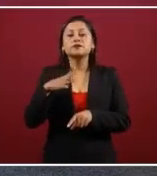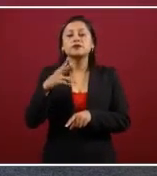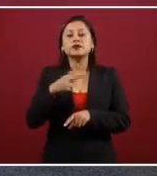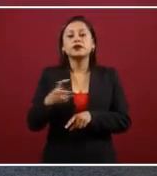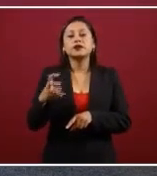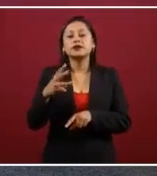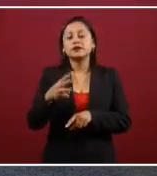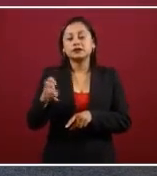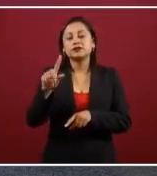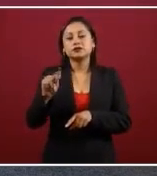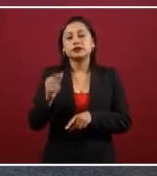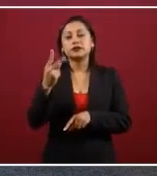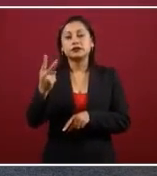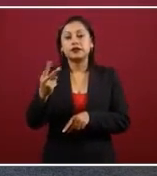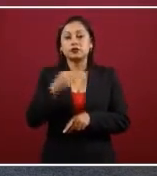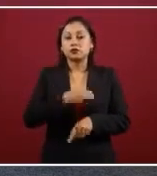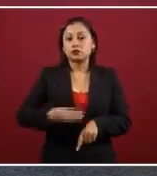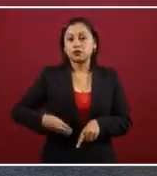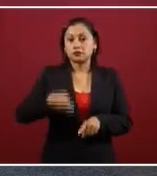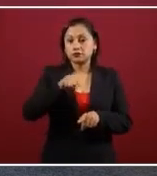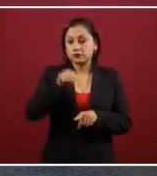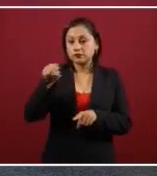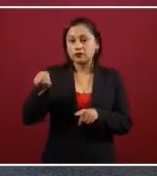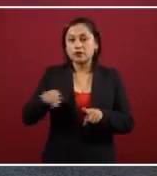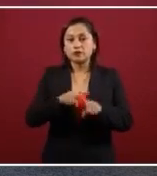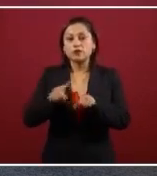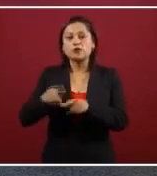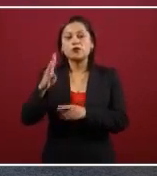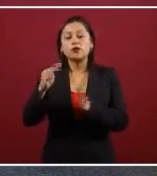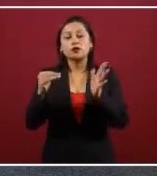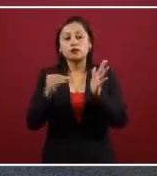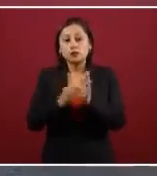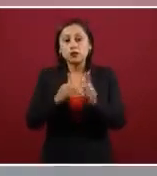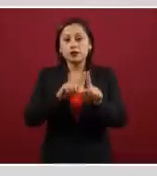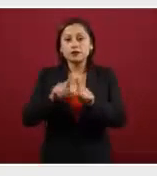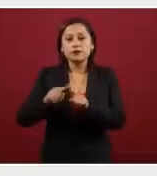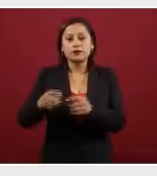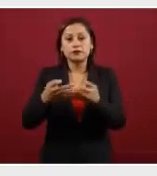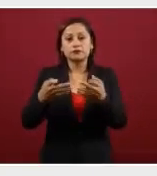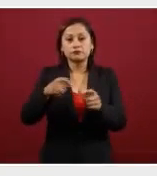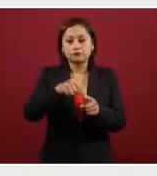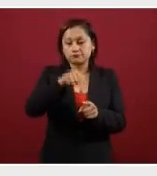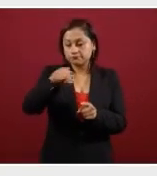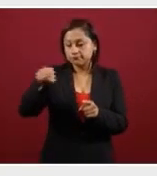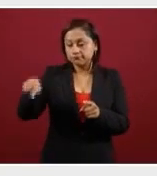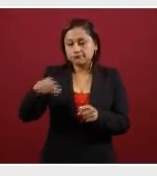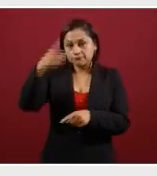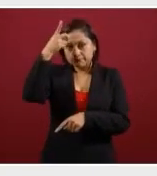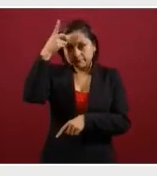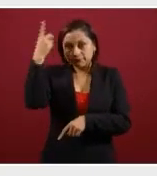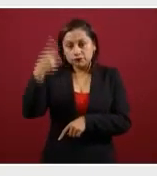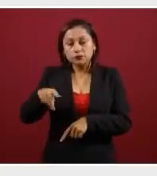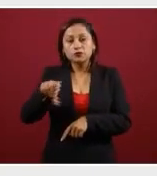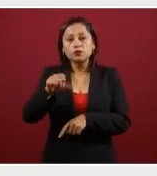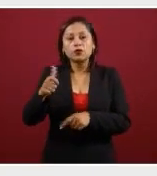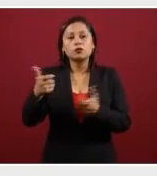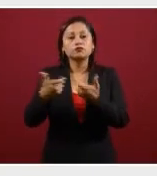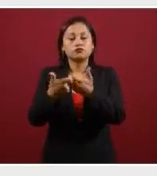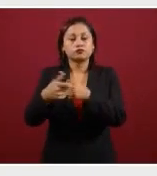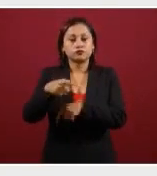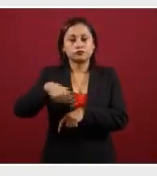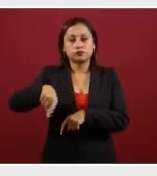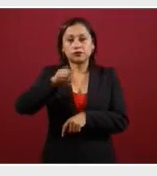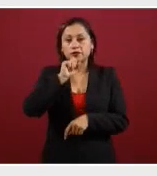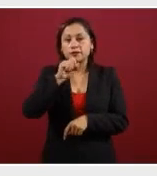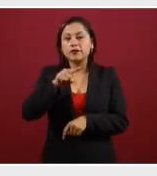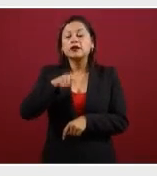municipios, en 4.000 ejidos, en 400 comunidades, tierra comunal y en más de 3.000